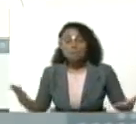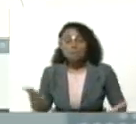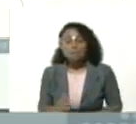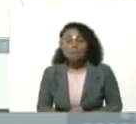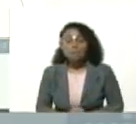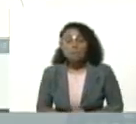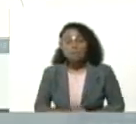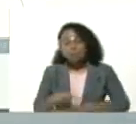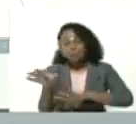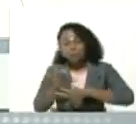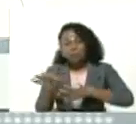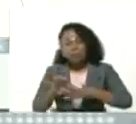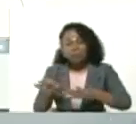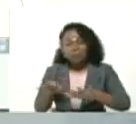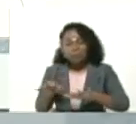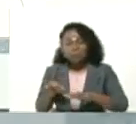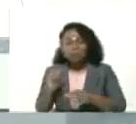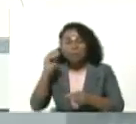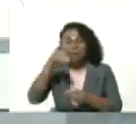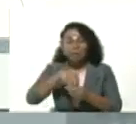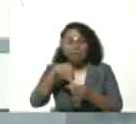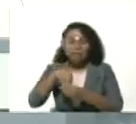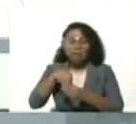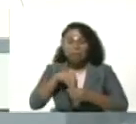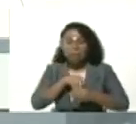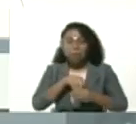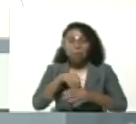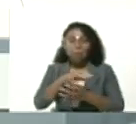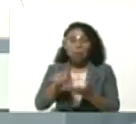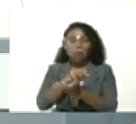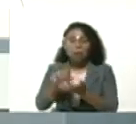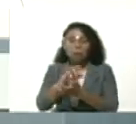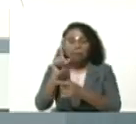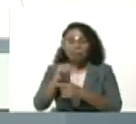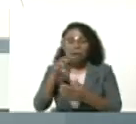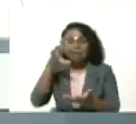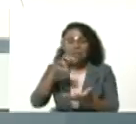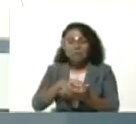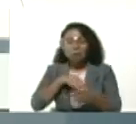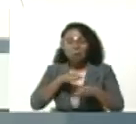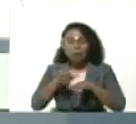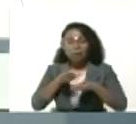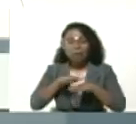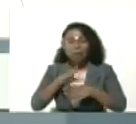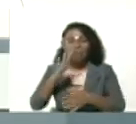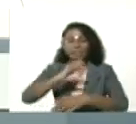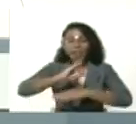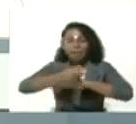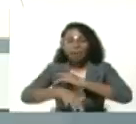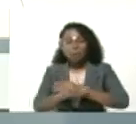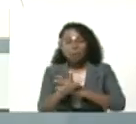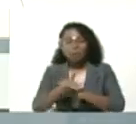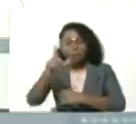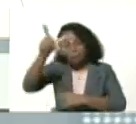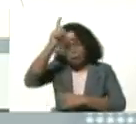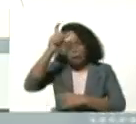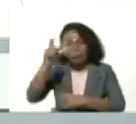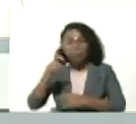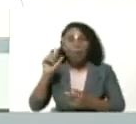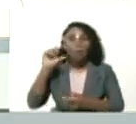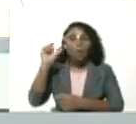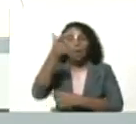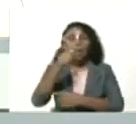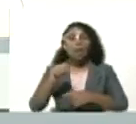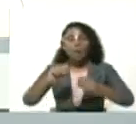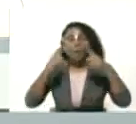Y municipios que reportan incidencia. El estado Cojedes, del Tamacuro, Falcón, Guárico, La